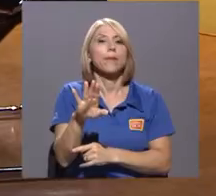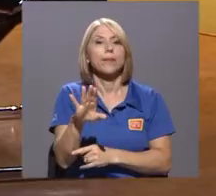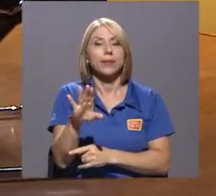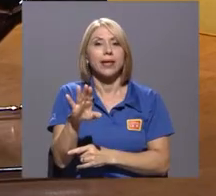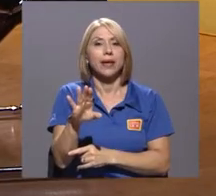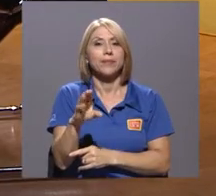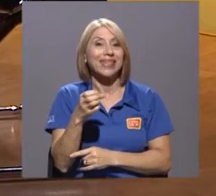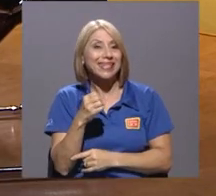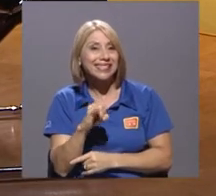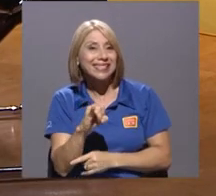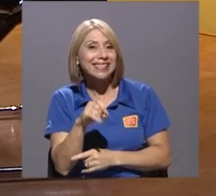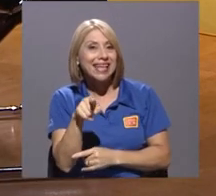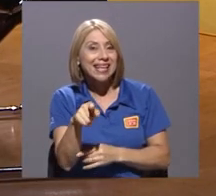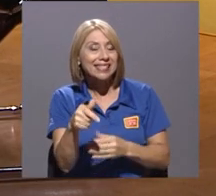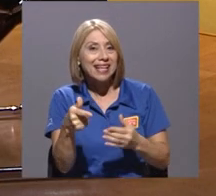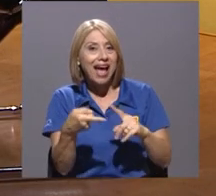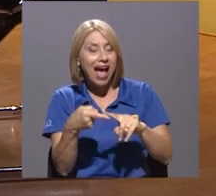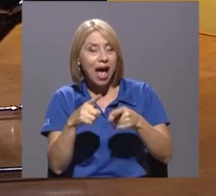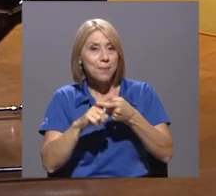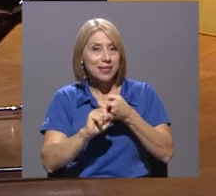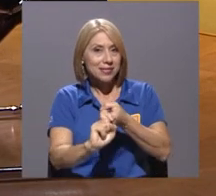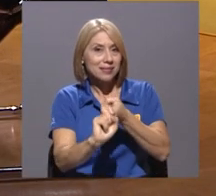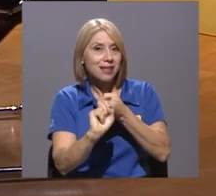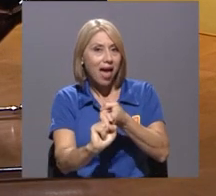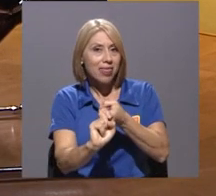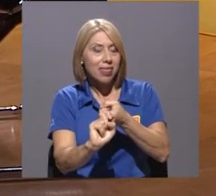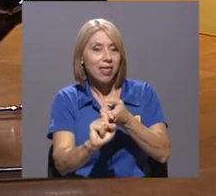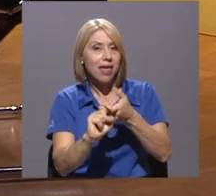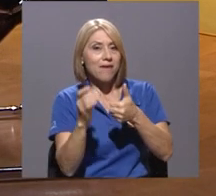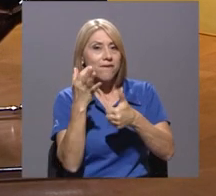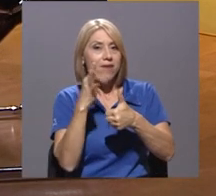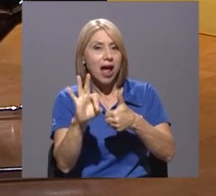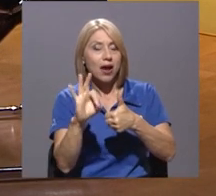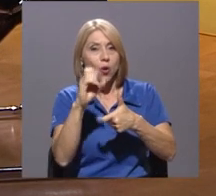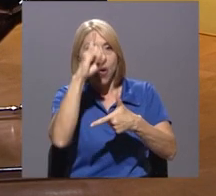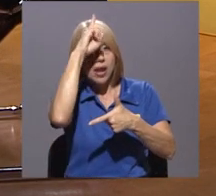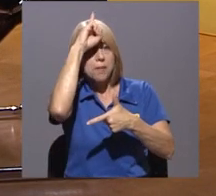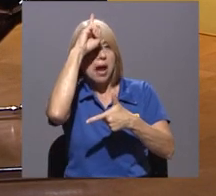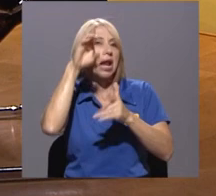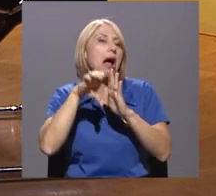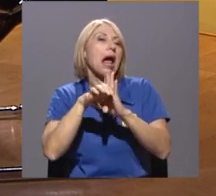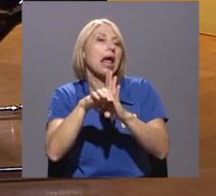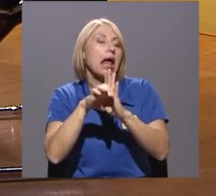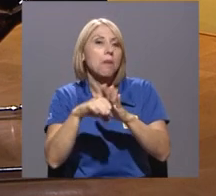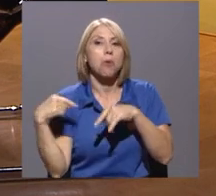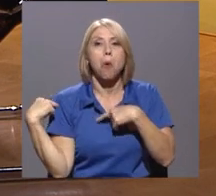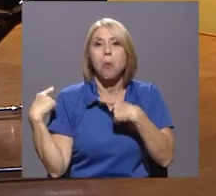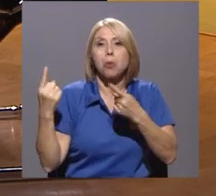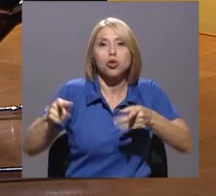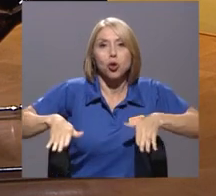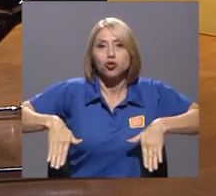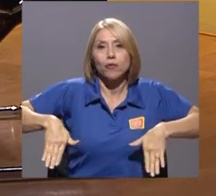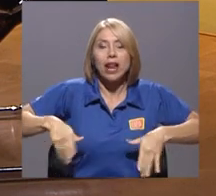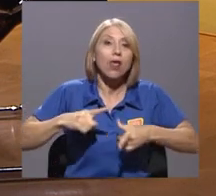amistad franco-alemana no se hubiera dado con quien hubiera con que 28 países